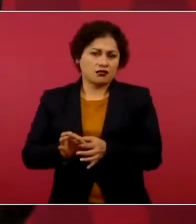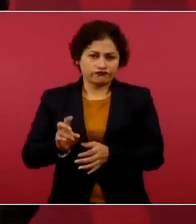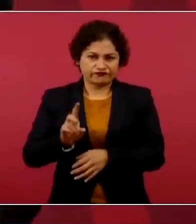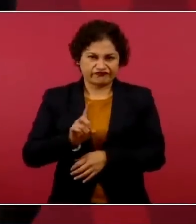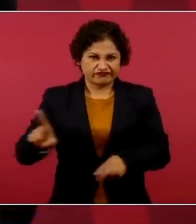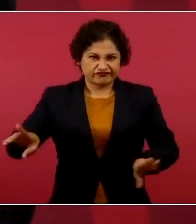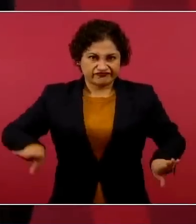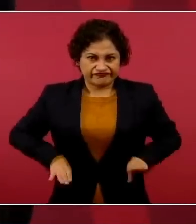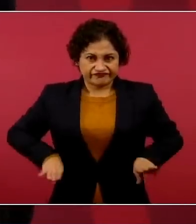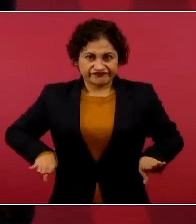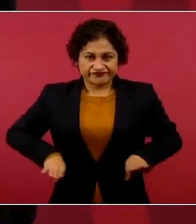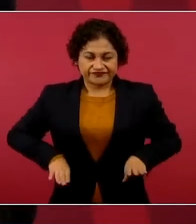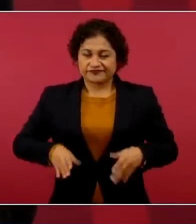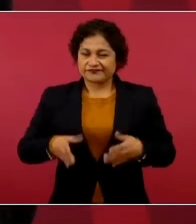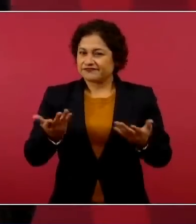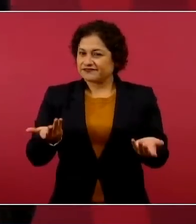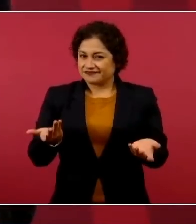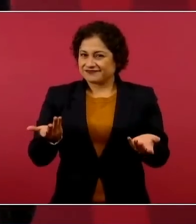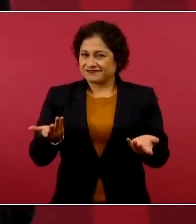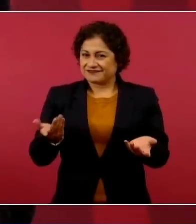los mismos.